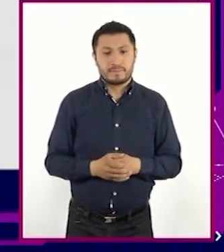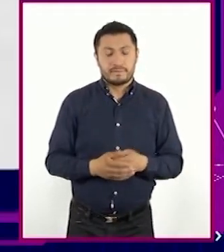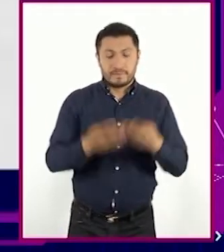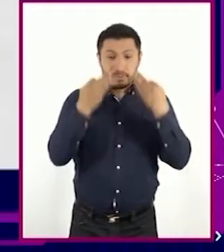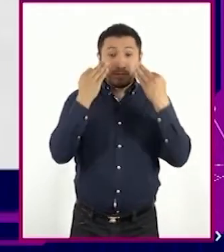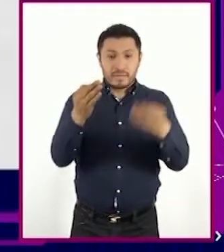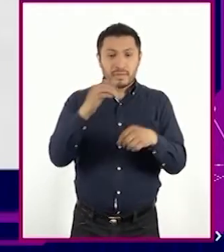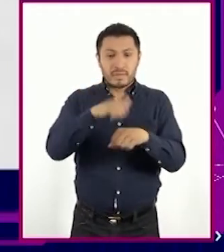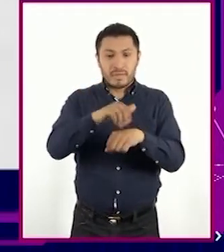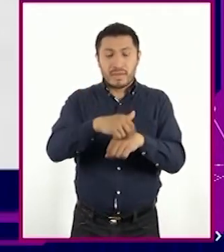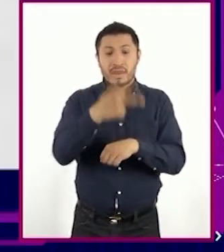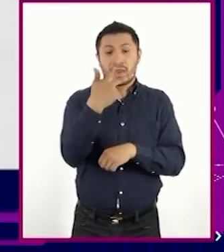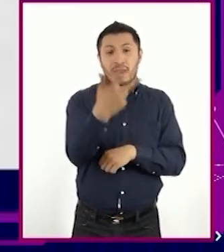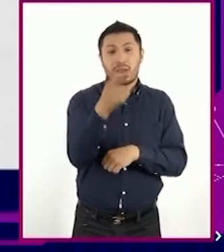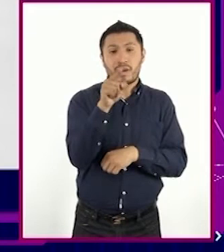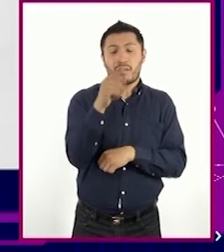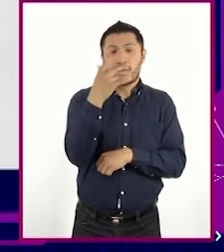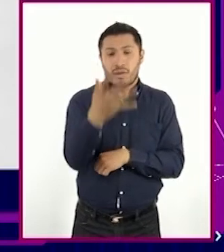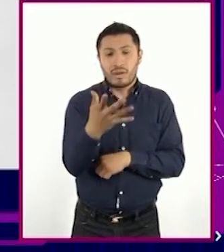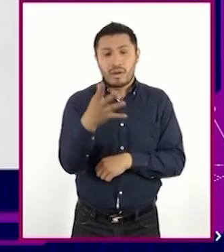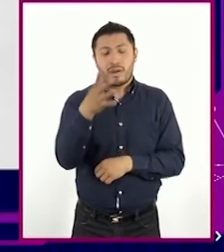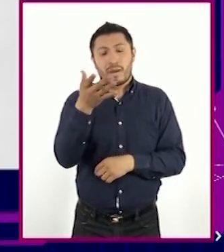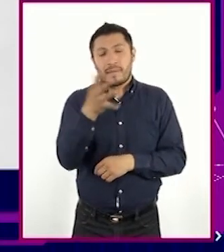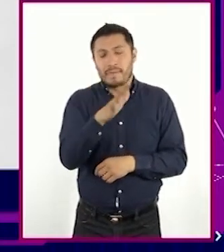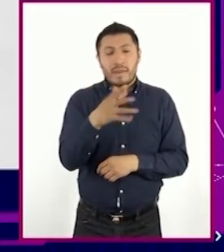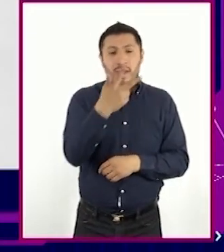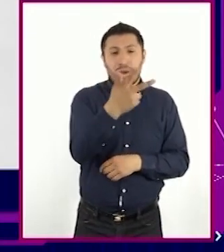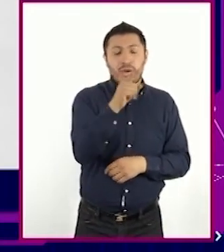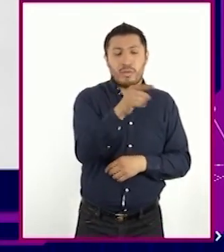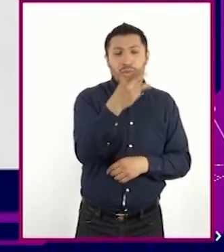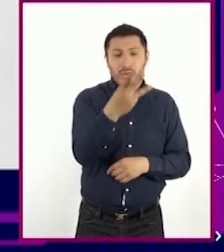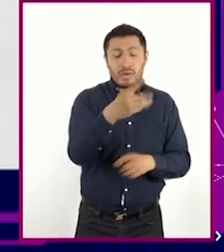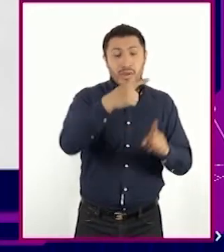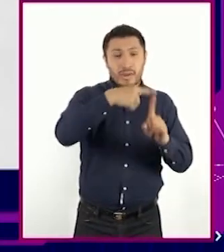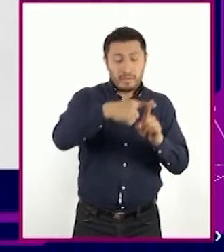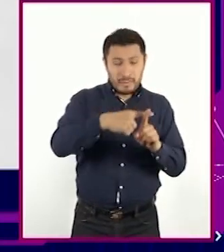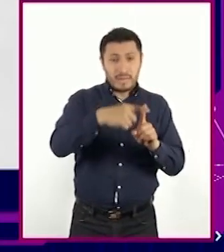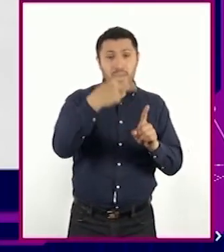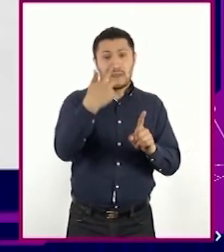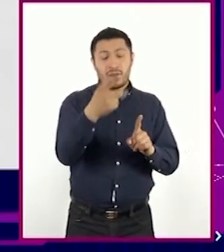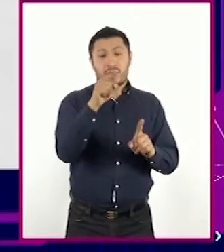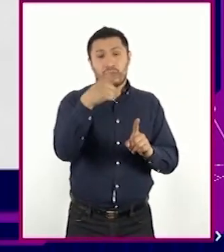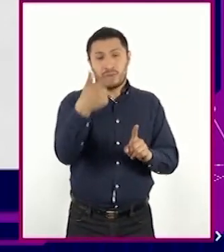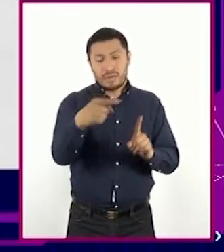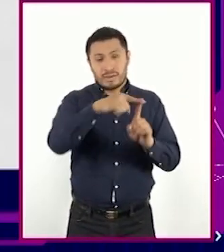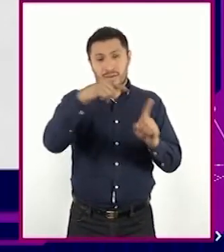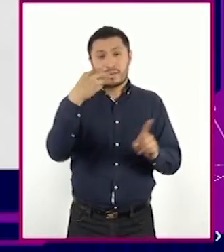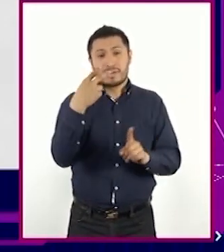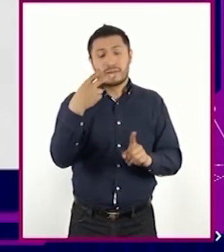Observa que el número 8.5 es el promedio de 8.3 y 8.7.